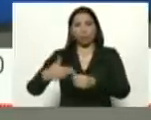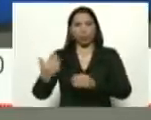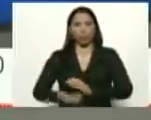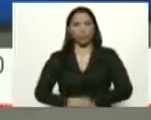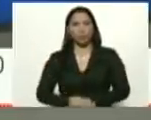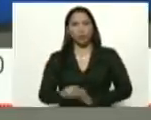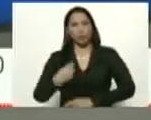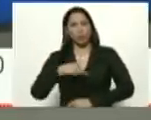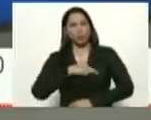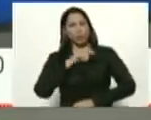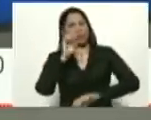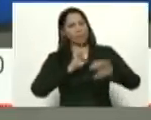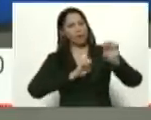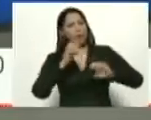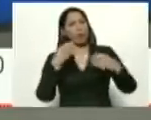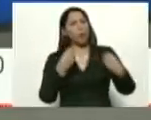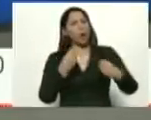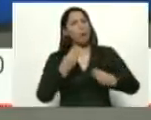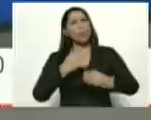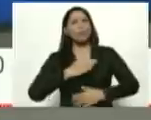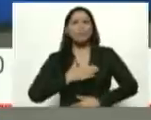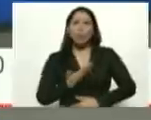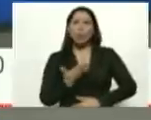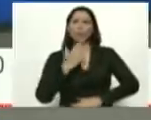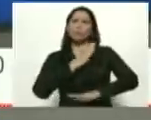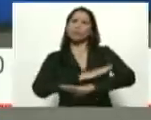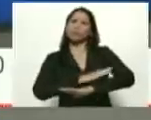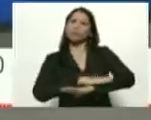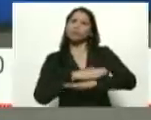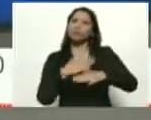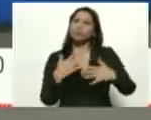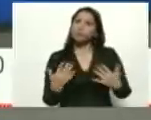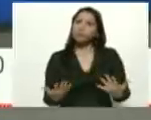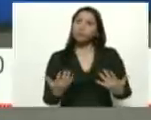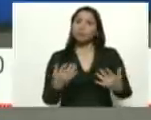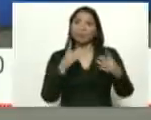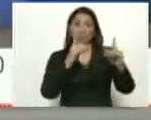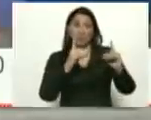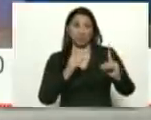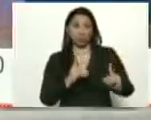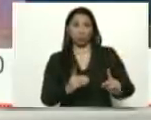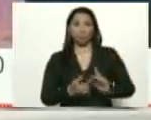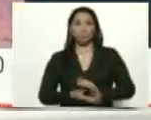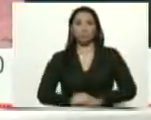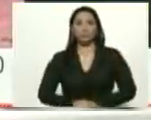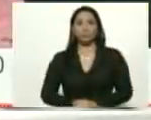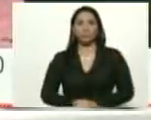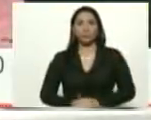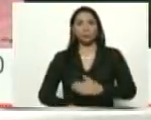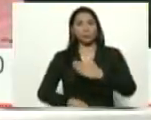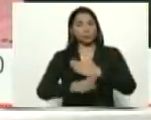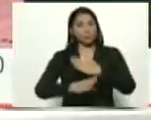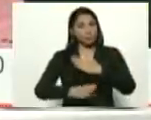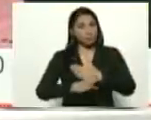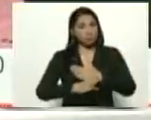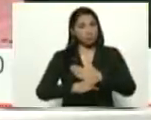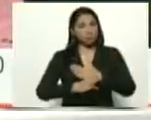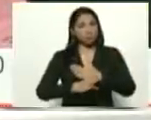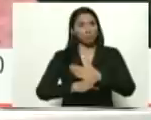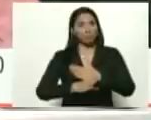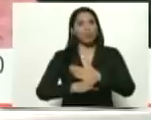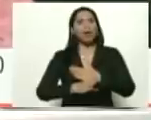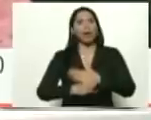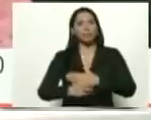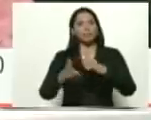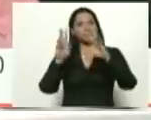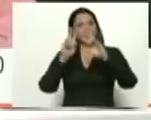Estábamos evaluando cómo podría comportarse. Se decidió mantener un